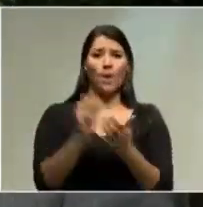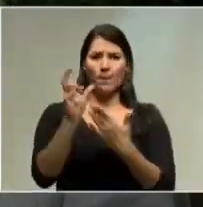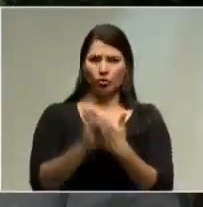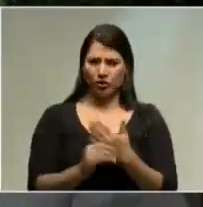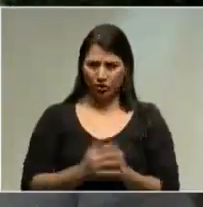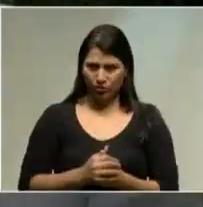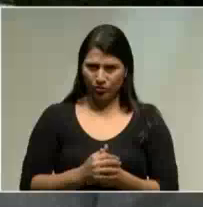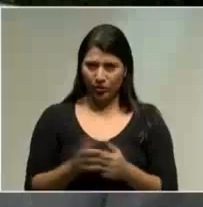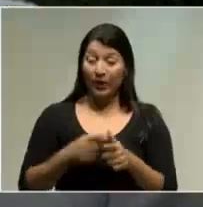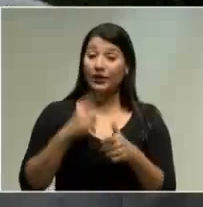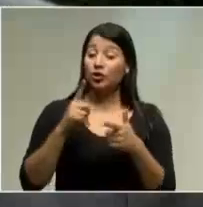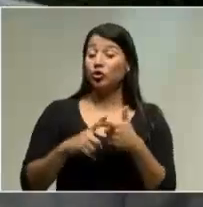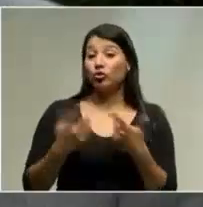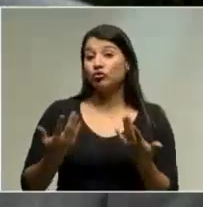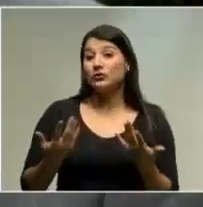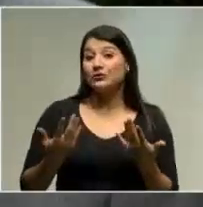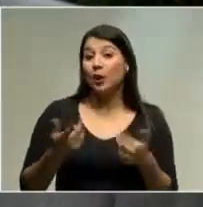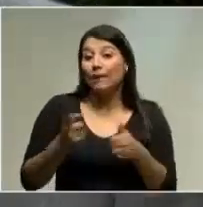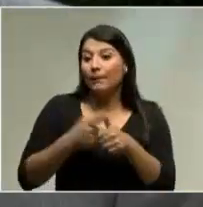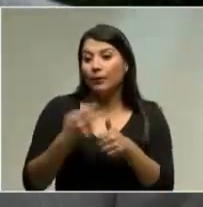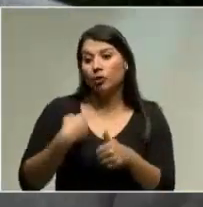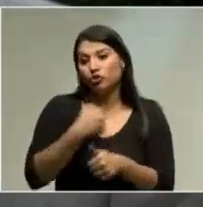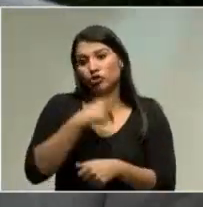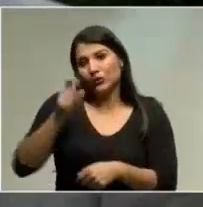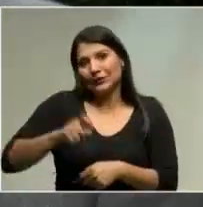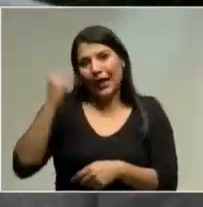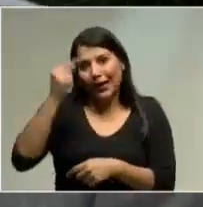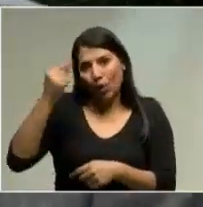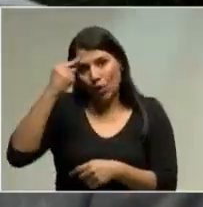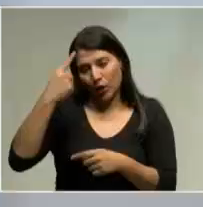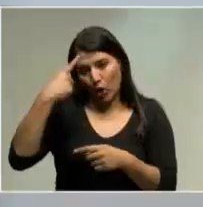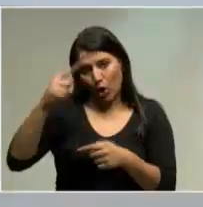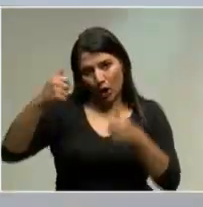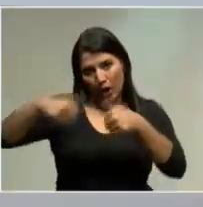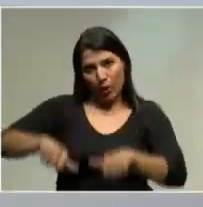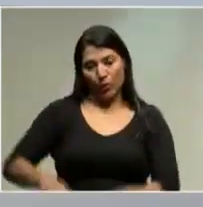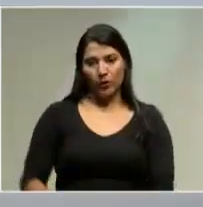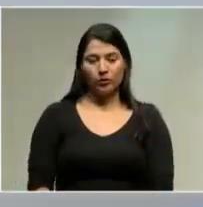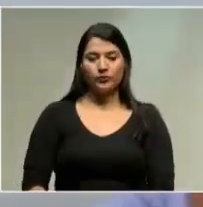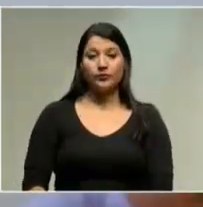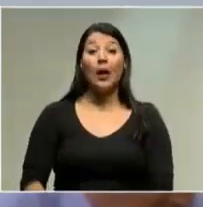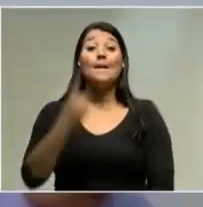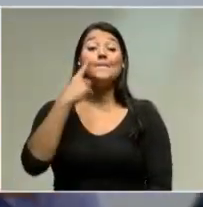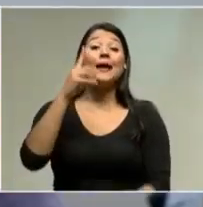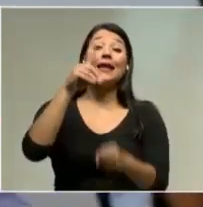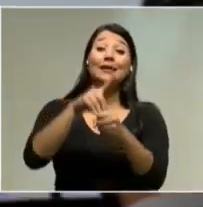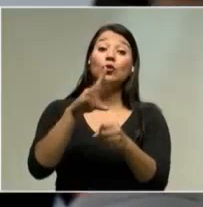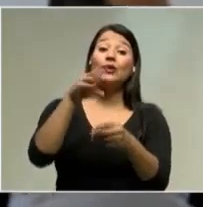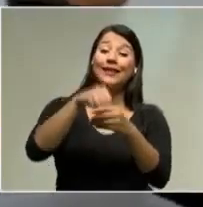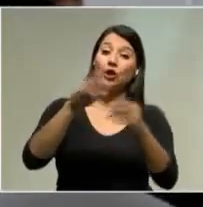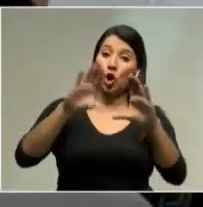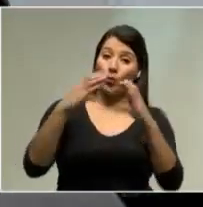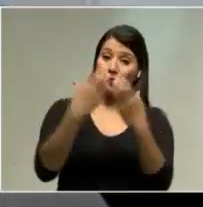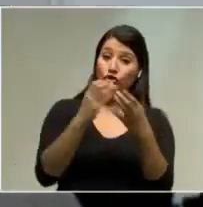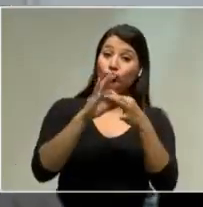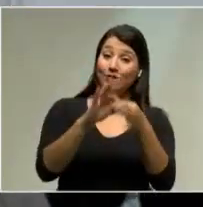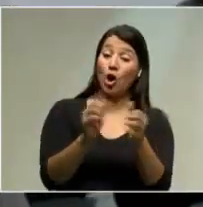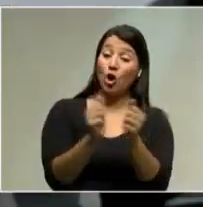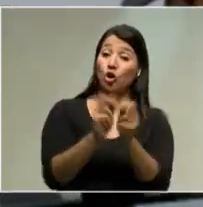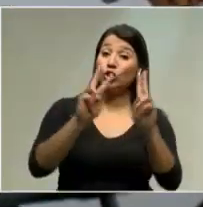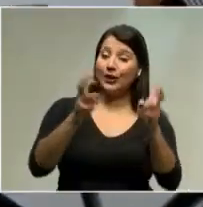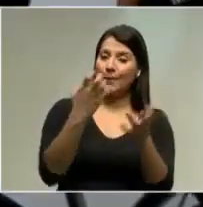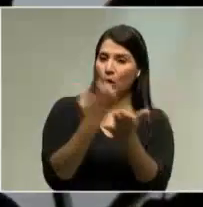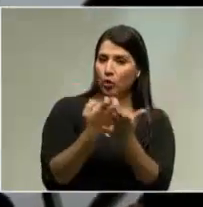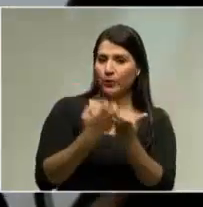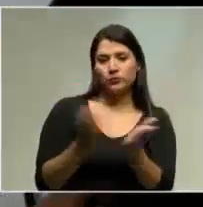que lo primero que necesitamos es que el Gobierno se ponga de acuerdo. Para los diputados de la Comisión de Asuntos Económicos, no hay